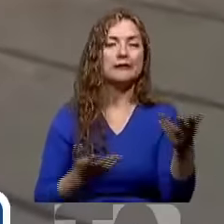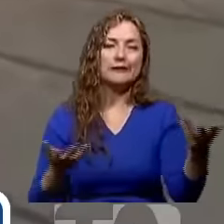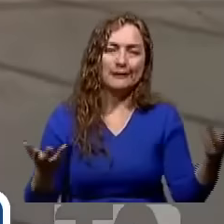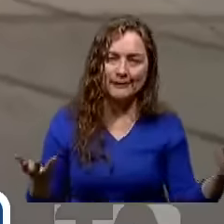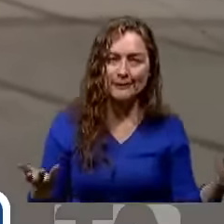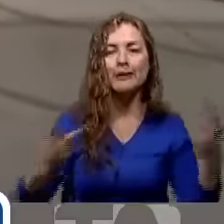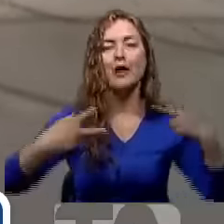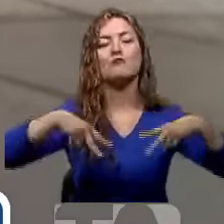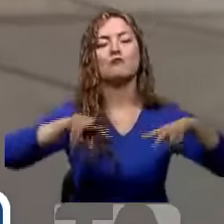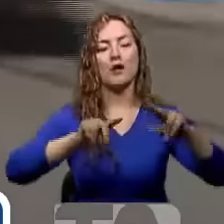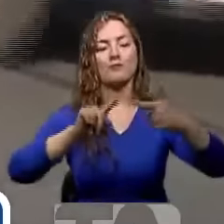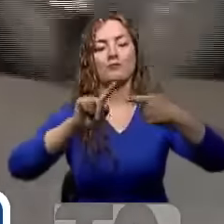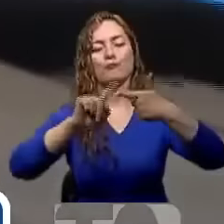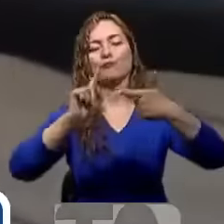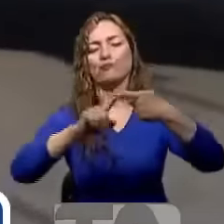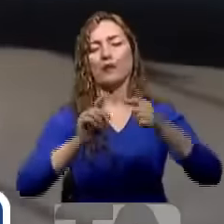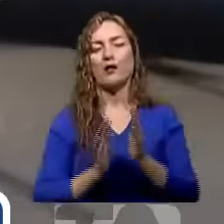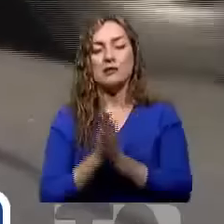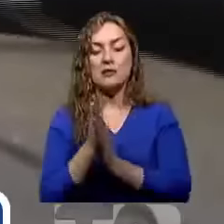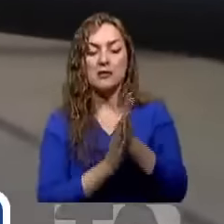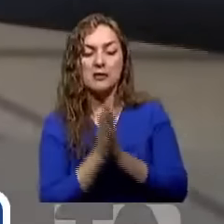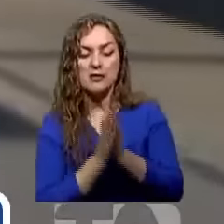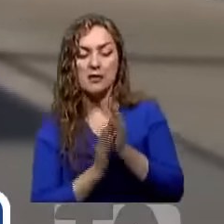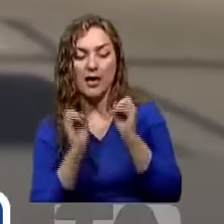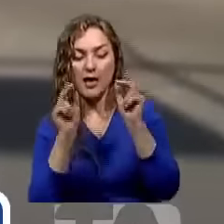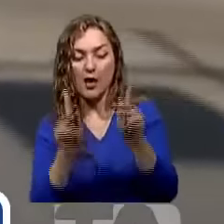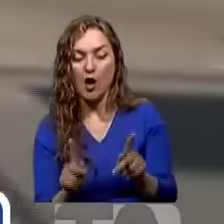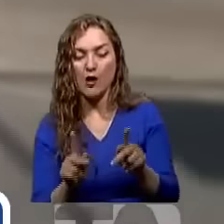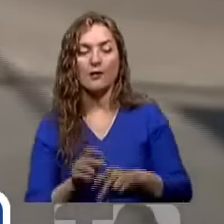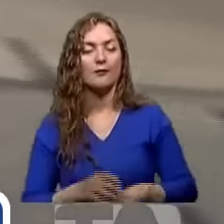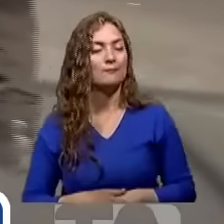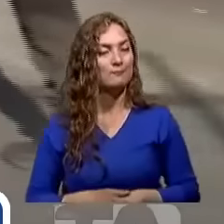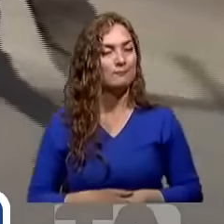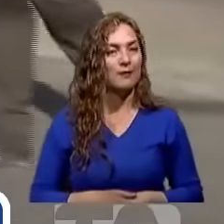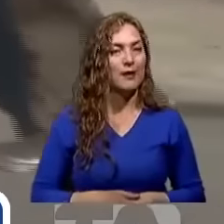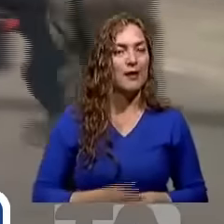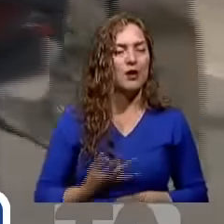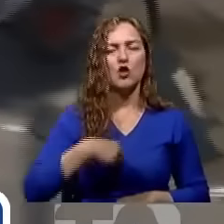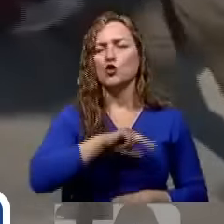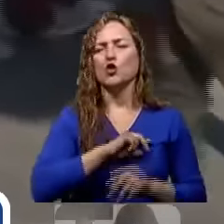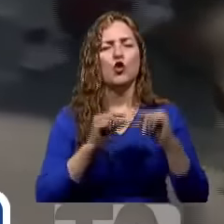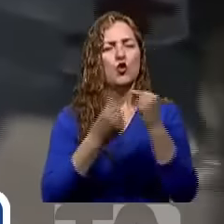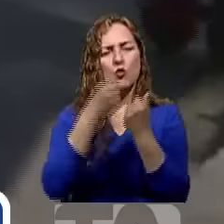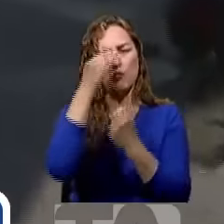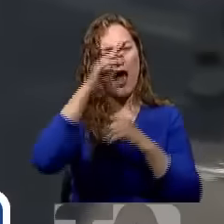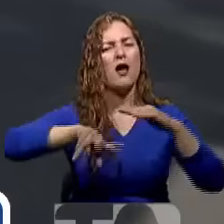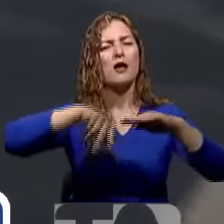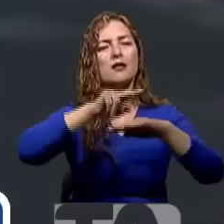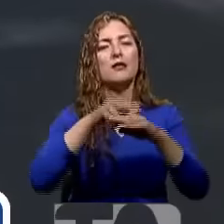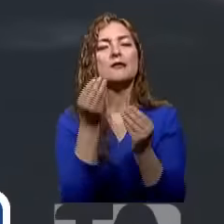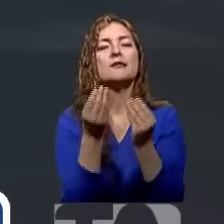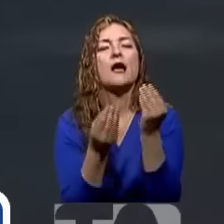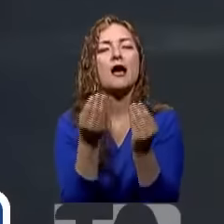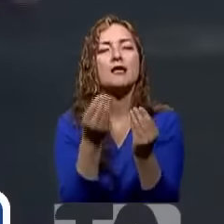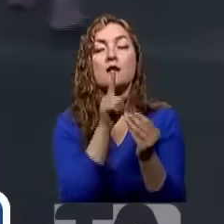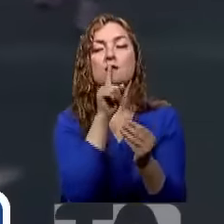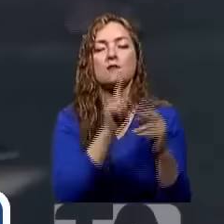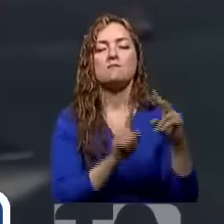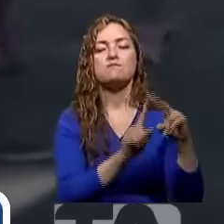vehicular, esperan esa oportunidad para poder delinquir. Es lo que estamos realizando en este momento, operativos simultáneos, tanto